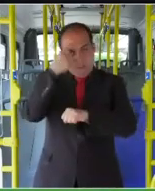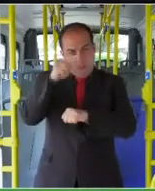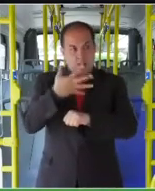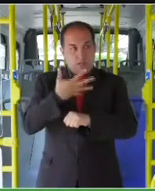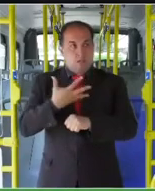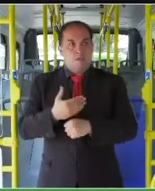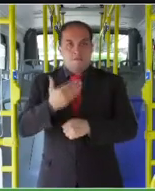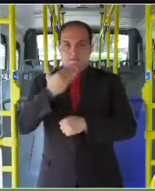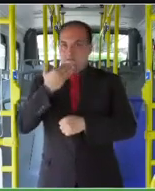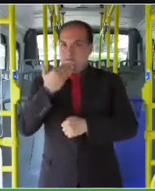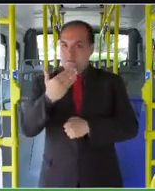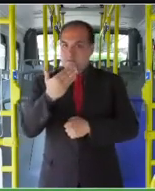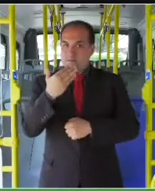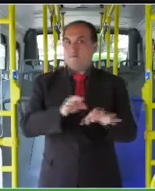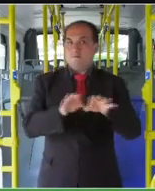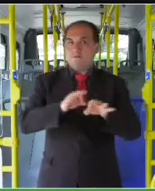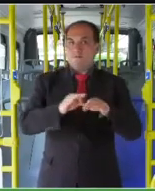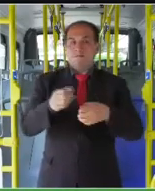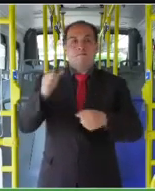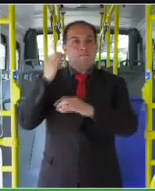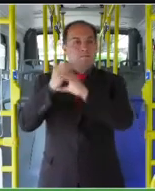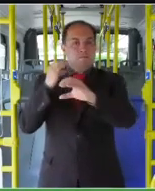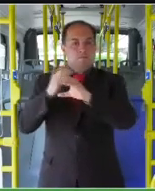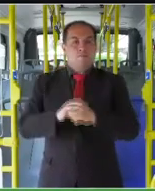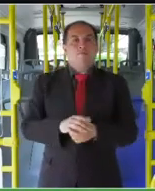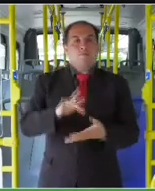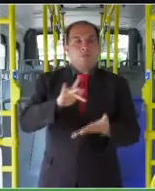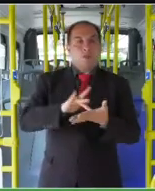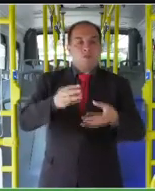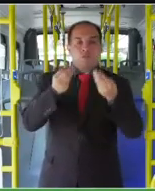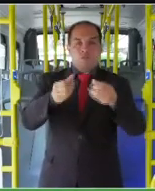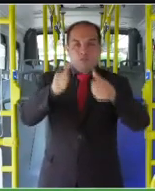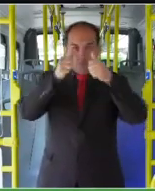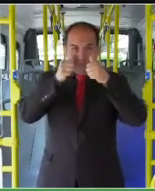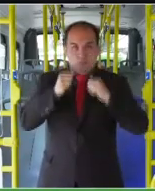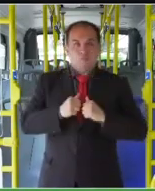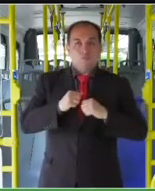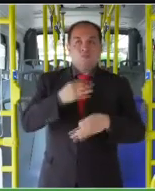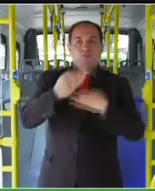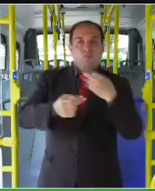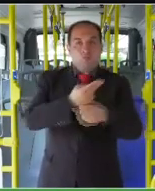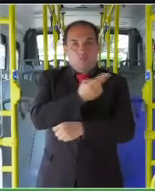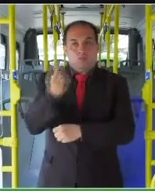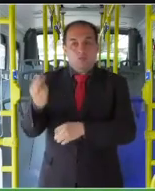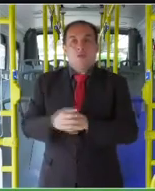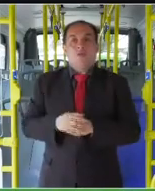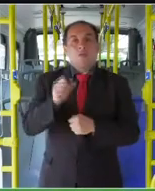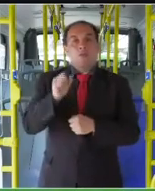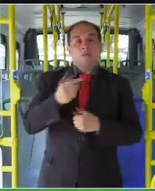estado y en buena disposición. Pues yo agradezco mucho la atención de todos ustedes y la